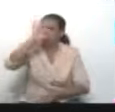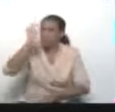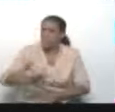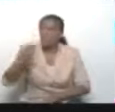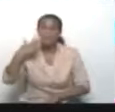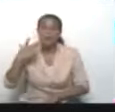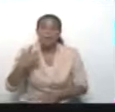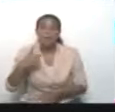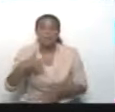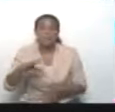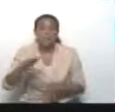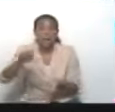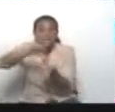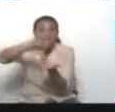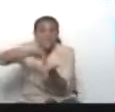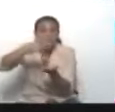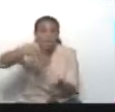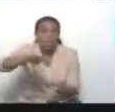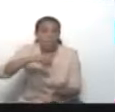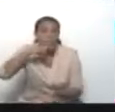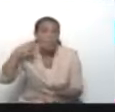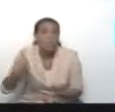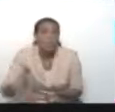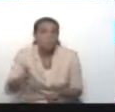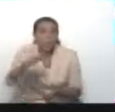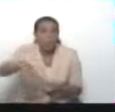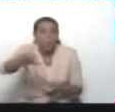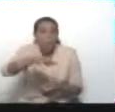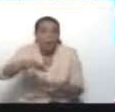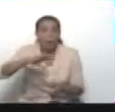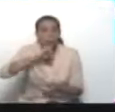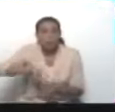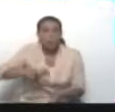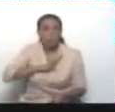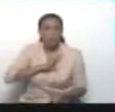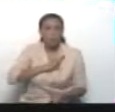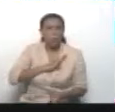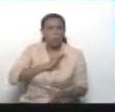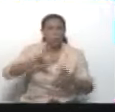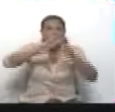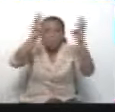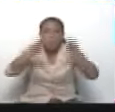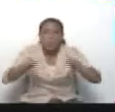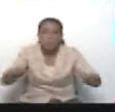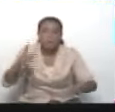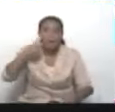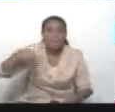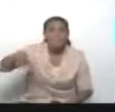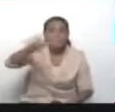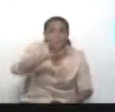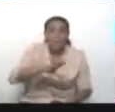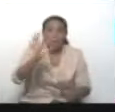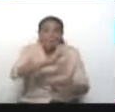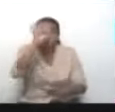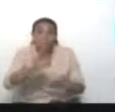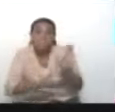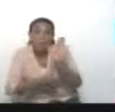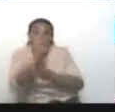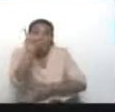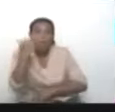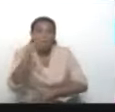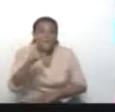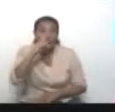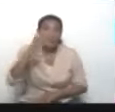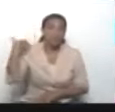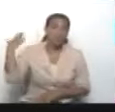vas a Moscú y vas al Museo de la Revolución, un museo grandísimo que recorrí, podrás ver los índices de desarrollo humano que